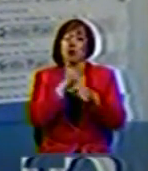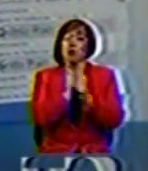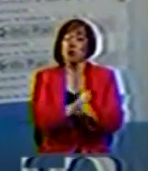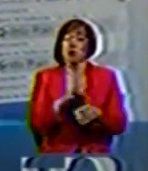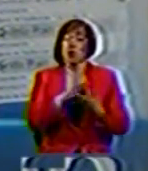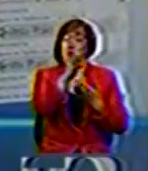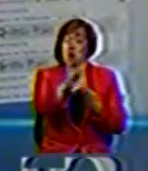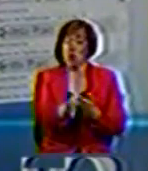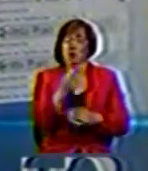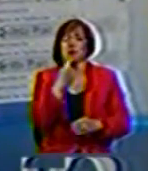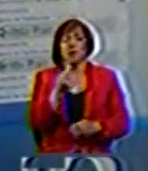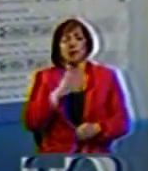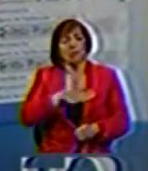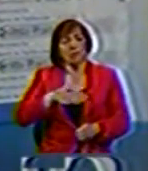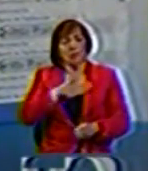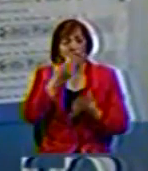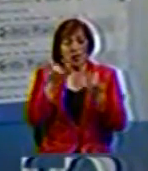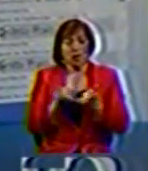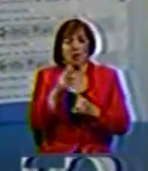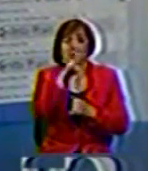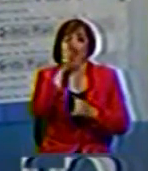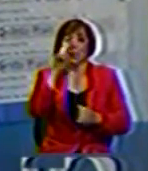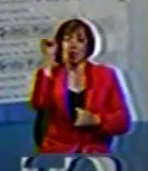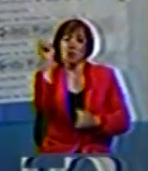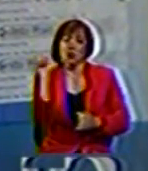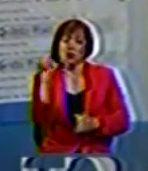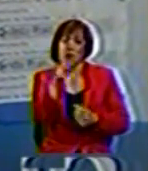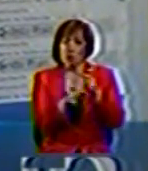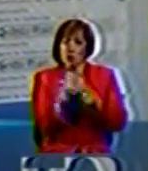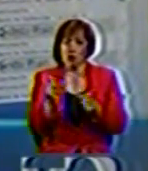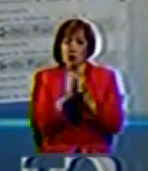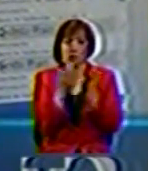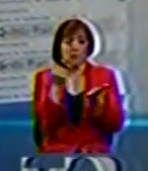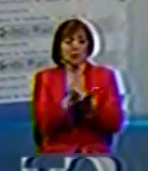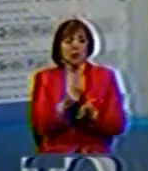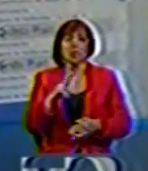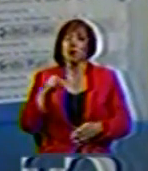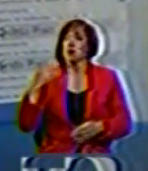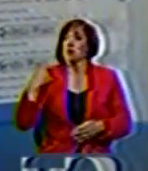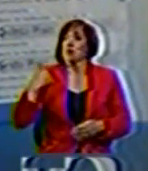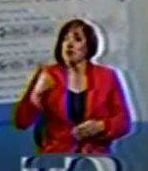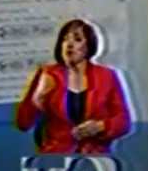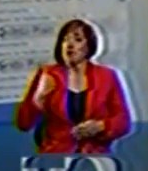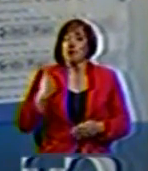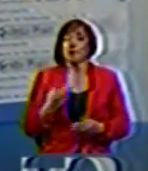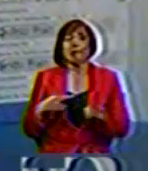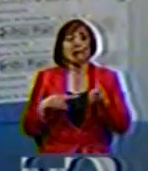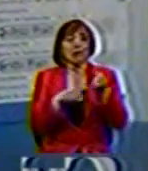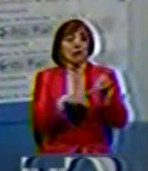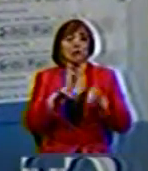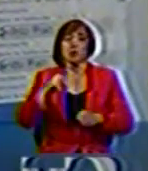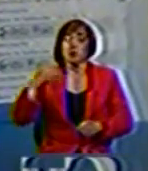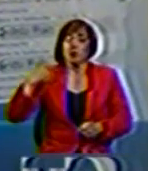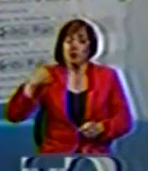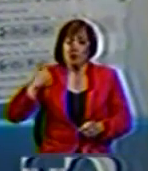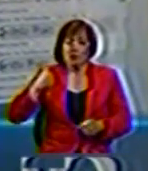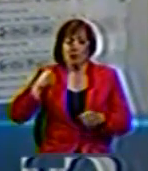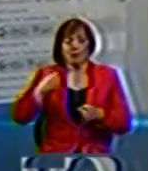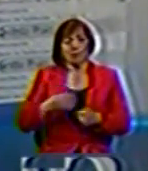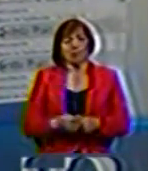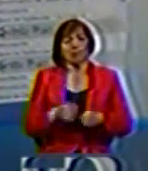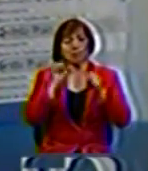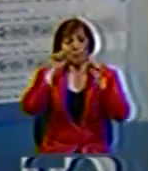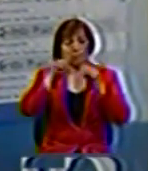Pueblo dice e insiste que es este 20% restante el que preocupa, pues son ciudadanos que no tienen los recursos necesarios para poder